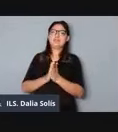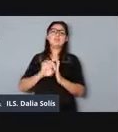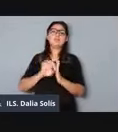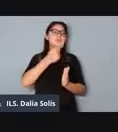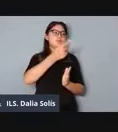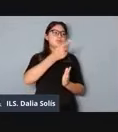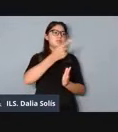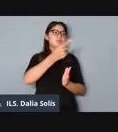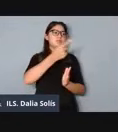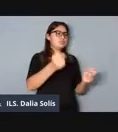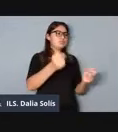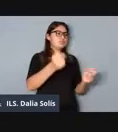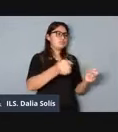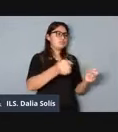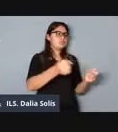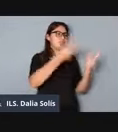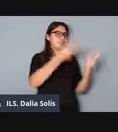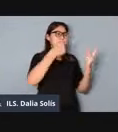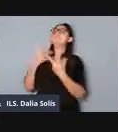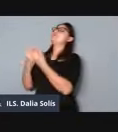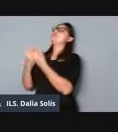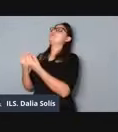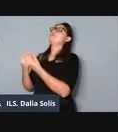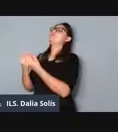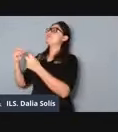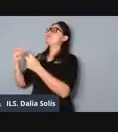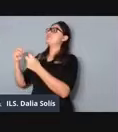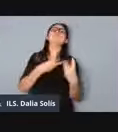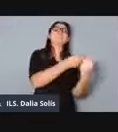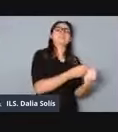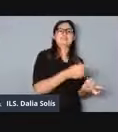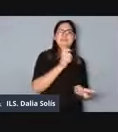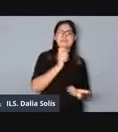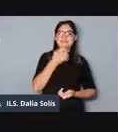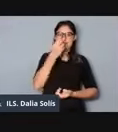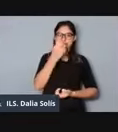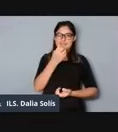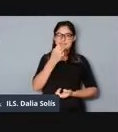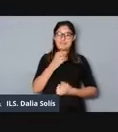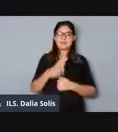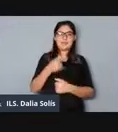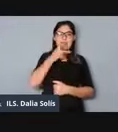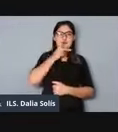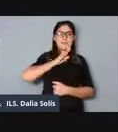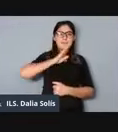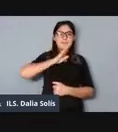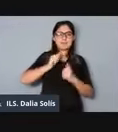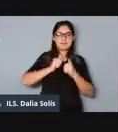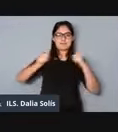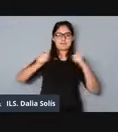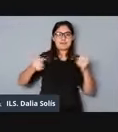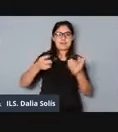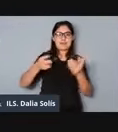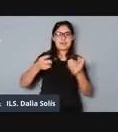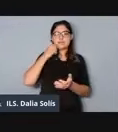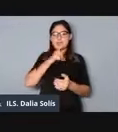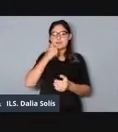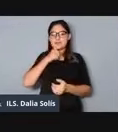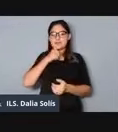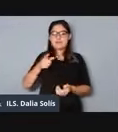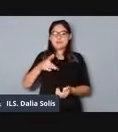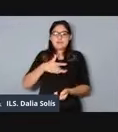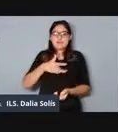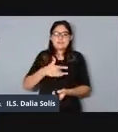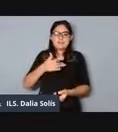tal. Justo, ¿no? Porque los padres separados siempre tenemos culpa de no estar dándole una